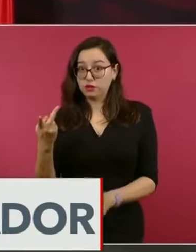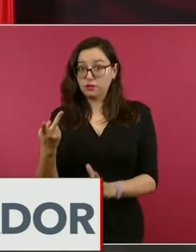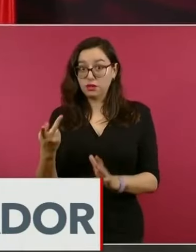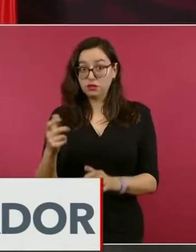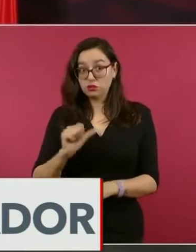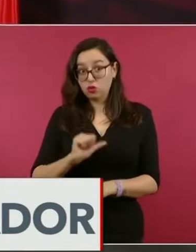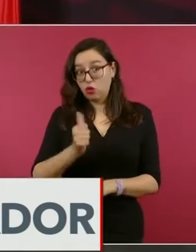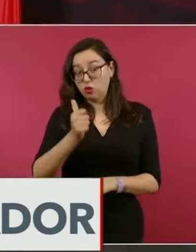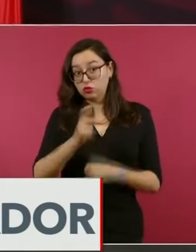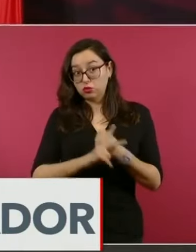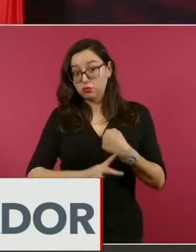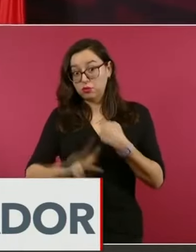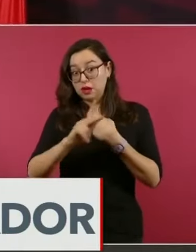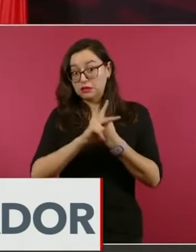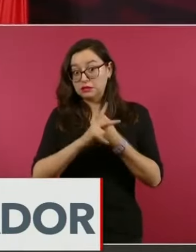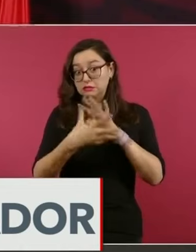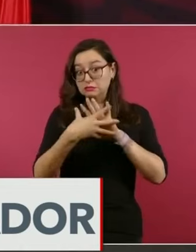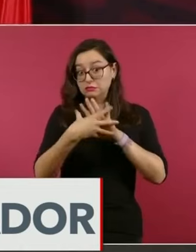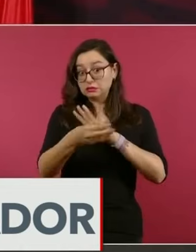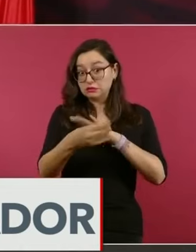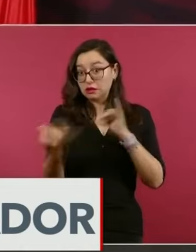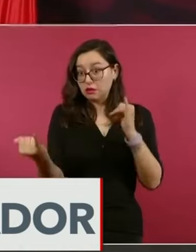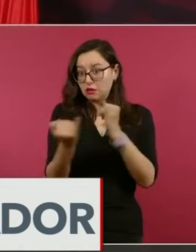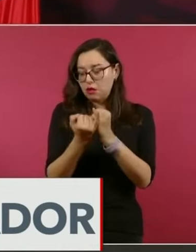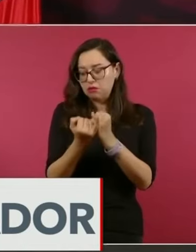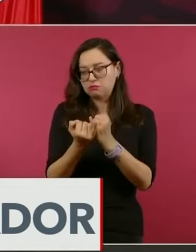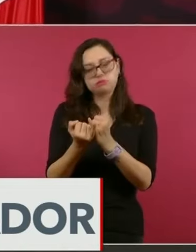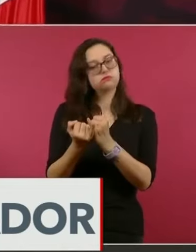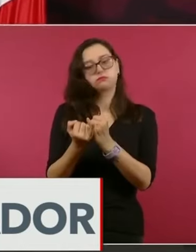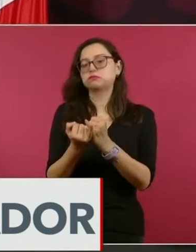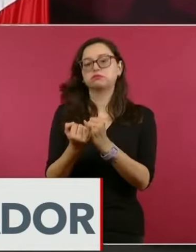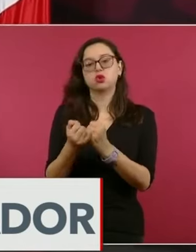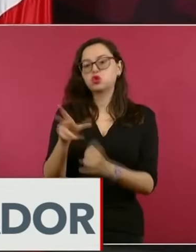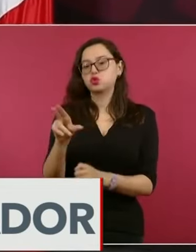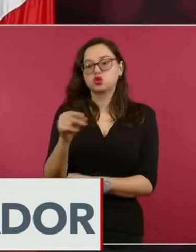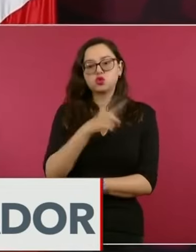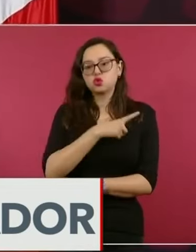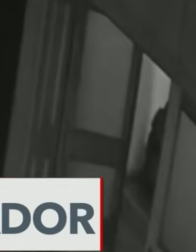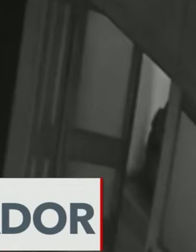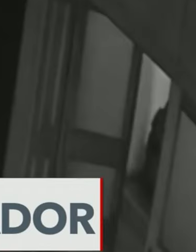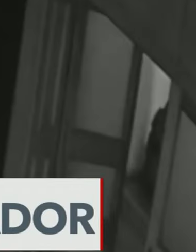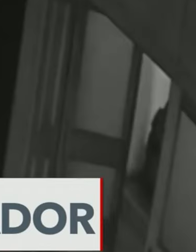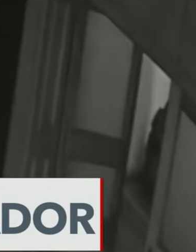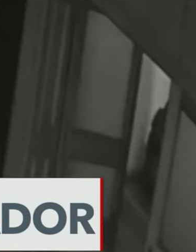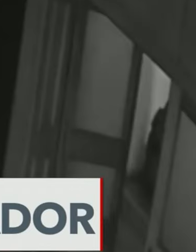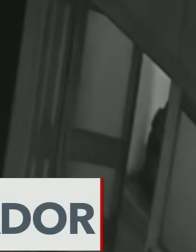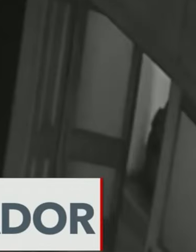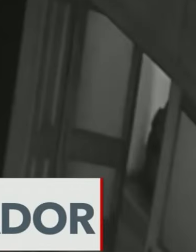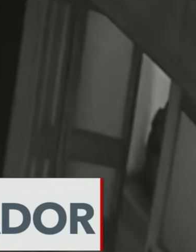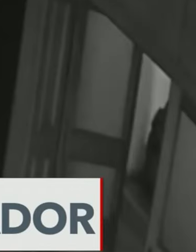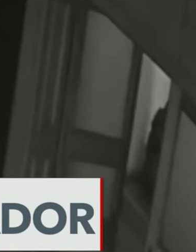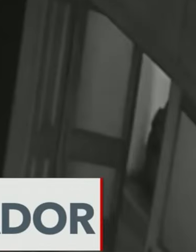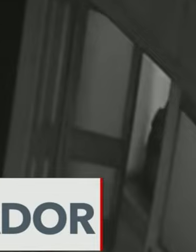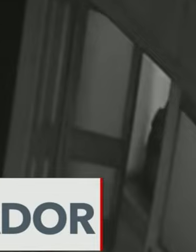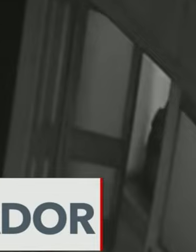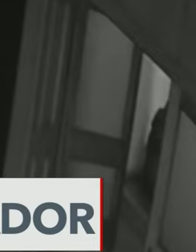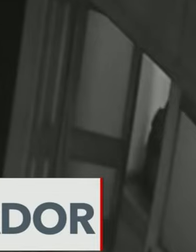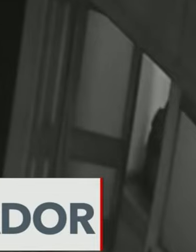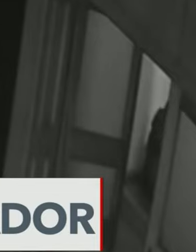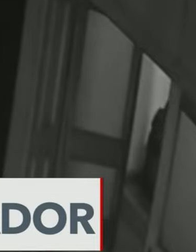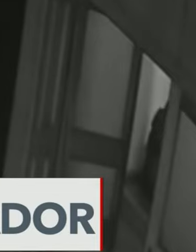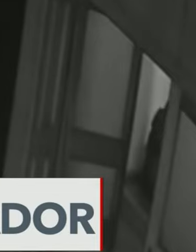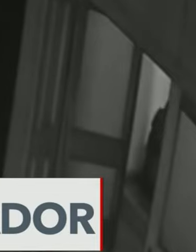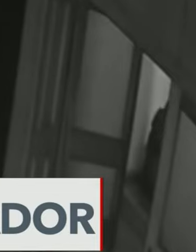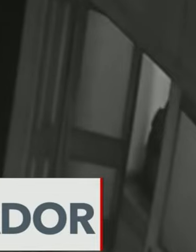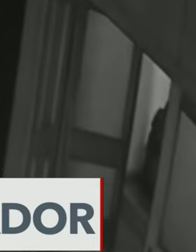México y en especial su representación diplomática. Entrevistado por VOA, el canciller